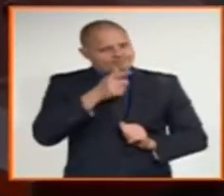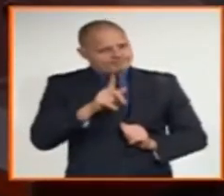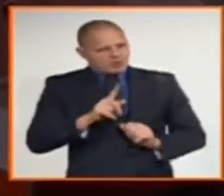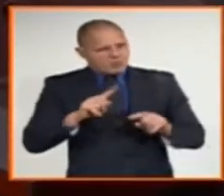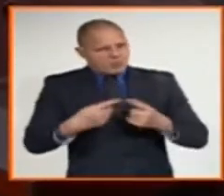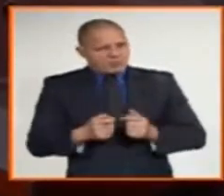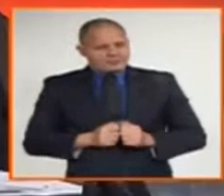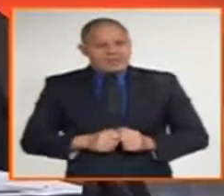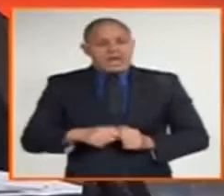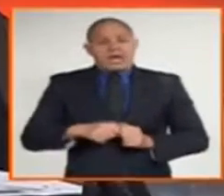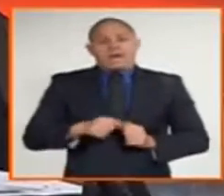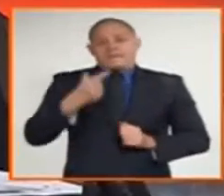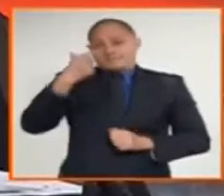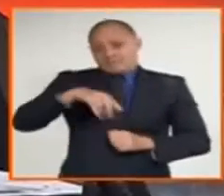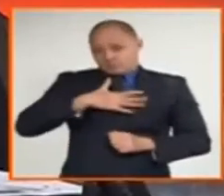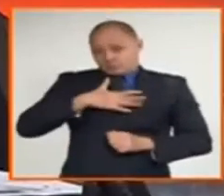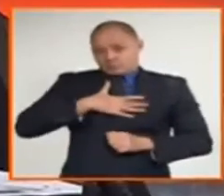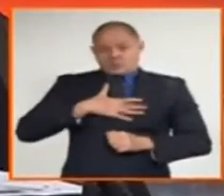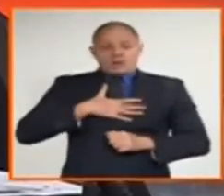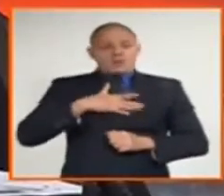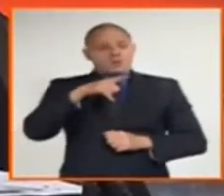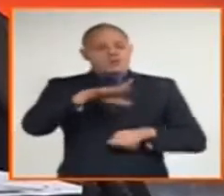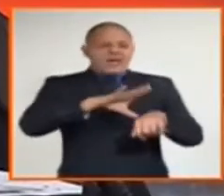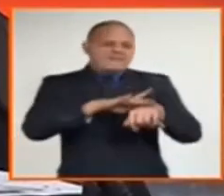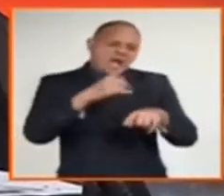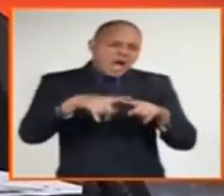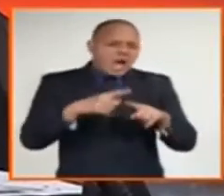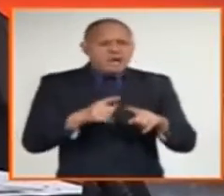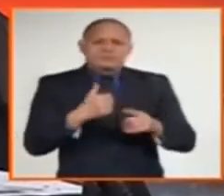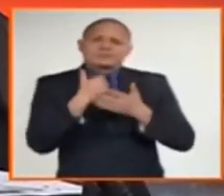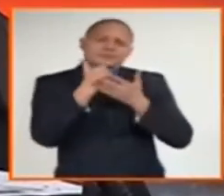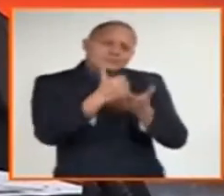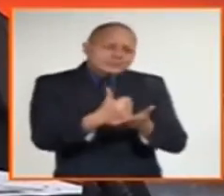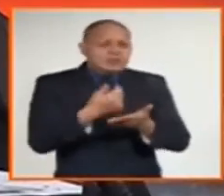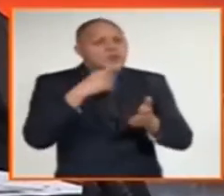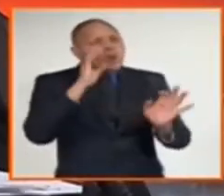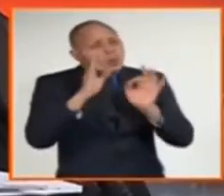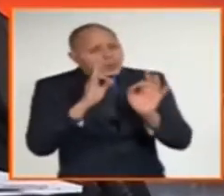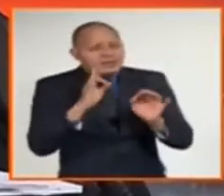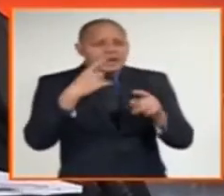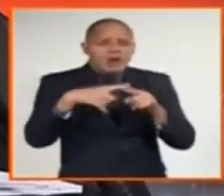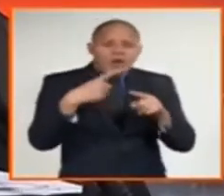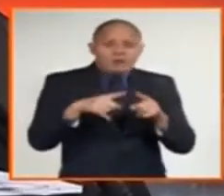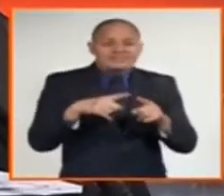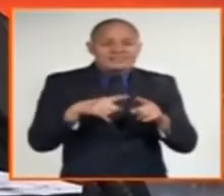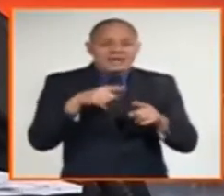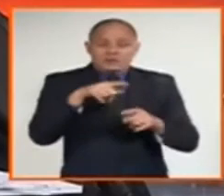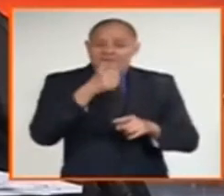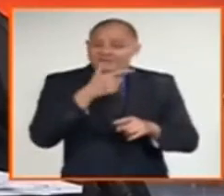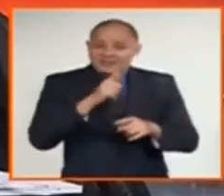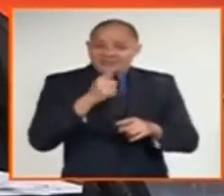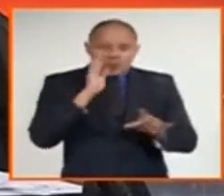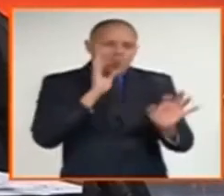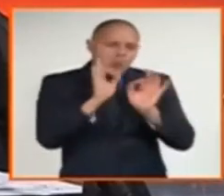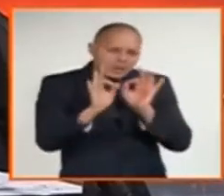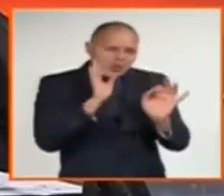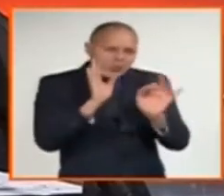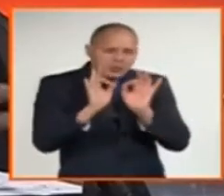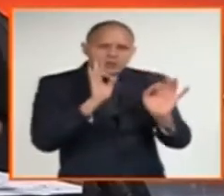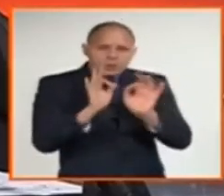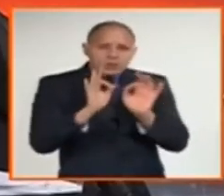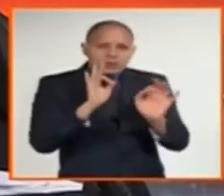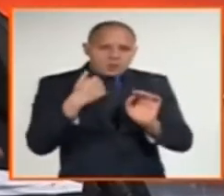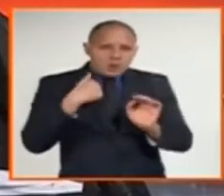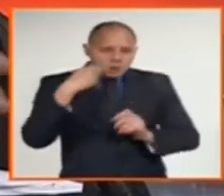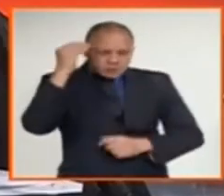tiene implicaciones tanto físicas como afectivas en la persona que brinda el cuidado. Y el código, de